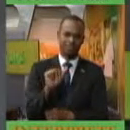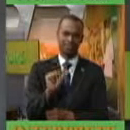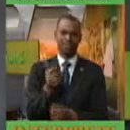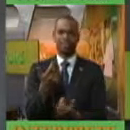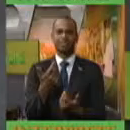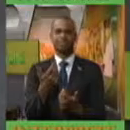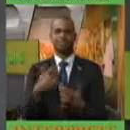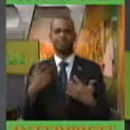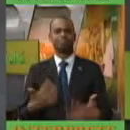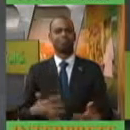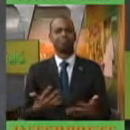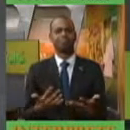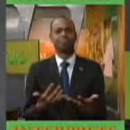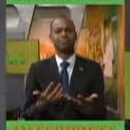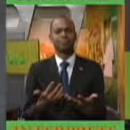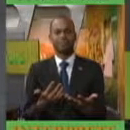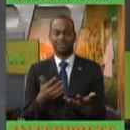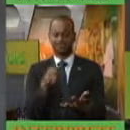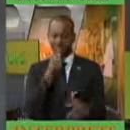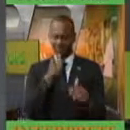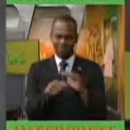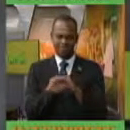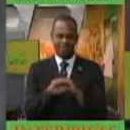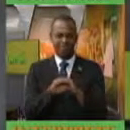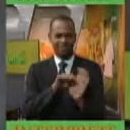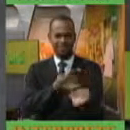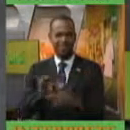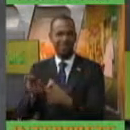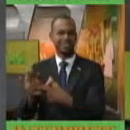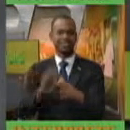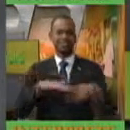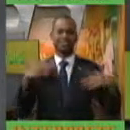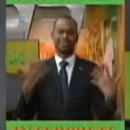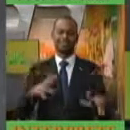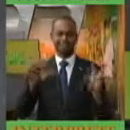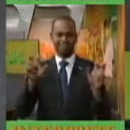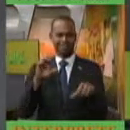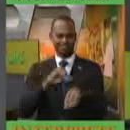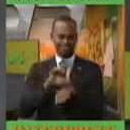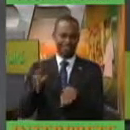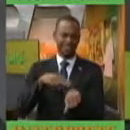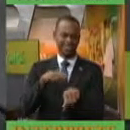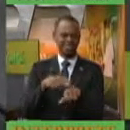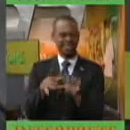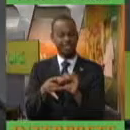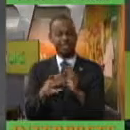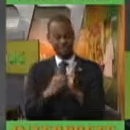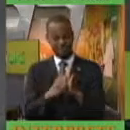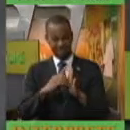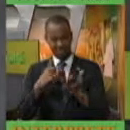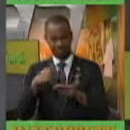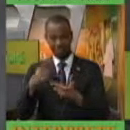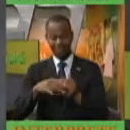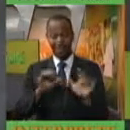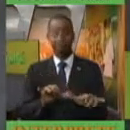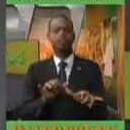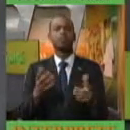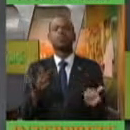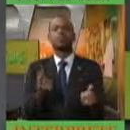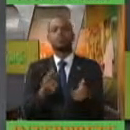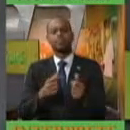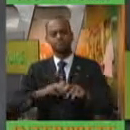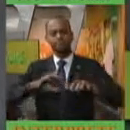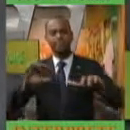tenido un... saliendo del escondite, como es uno de los eslogans del Consejo Nacional de Discapacidad,